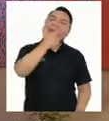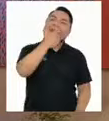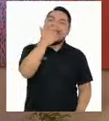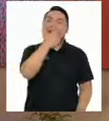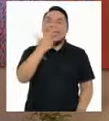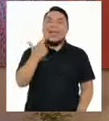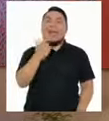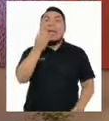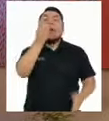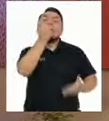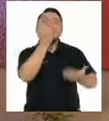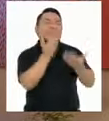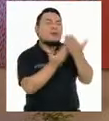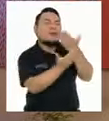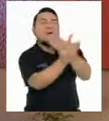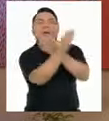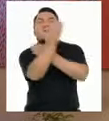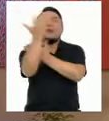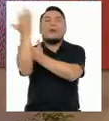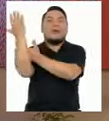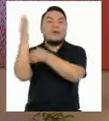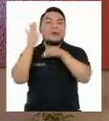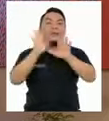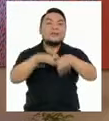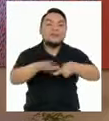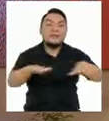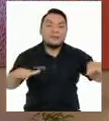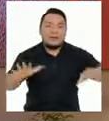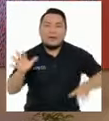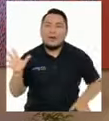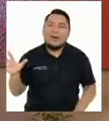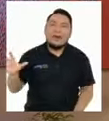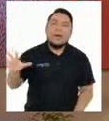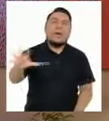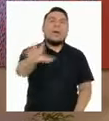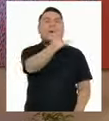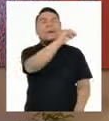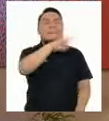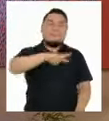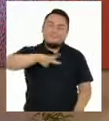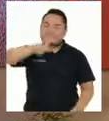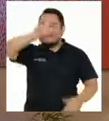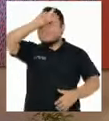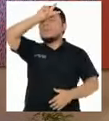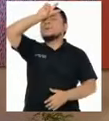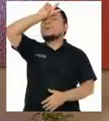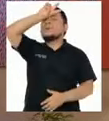¡Muy buenos días, niñas y niños de todo el Perú!